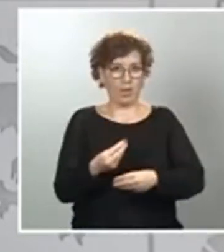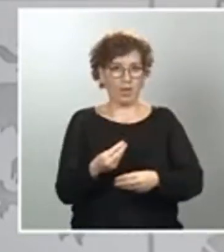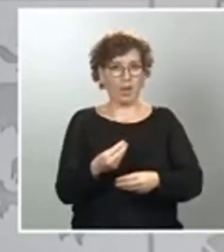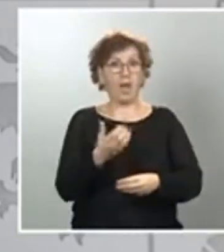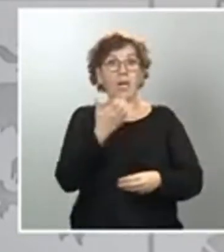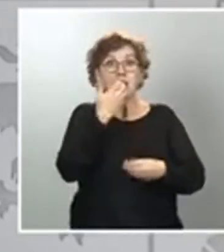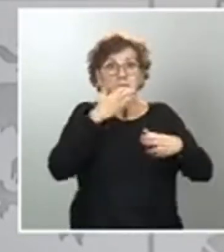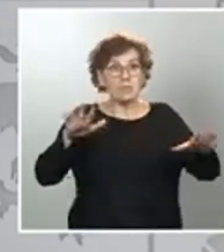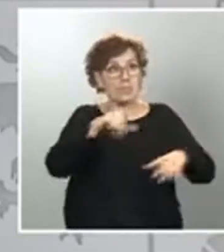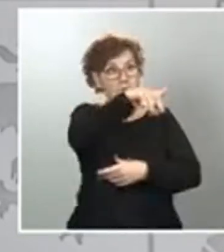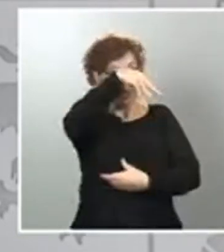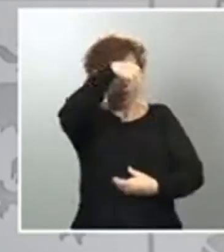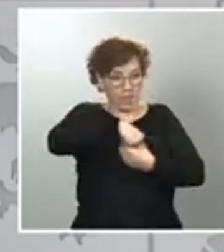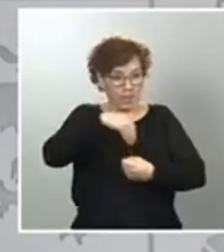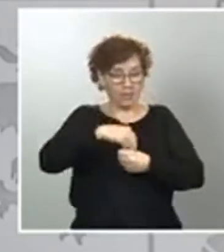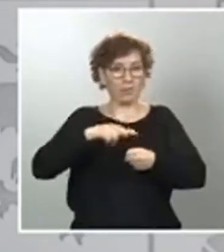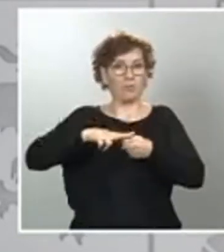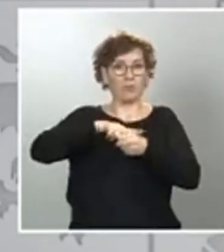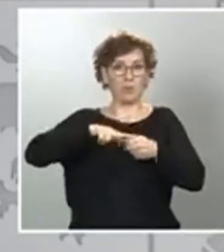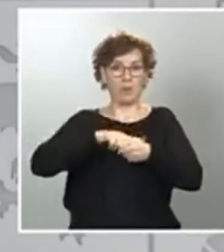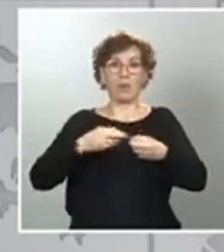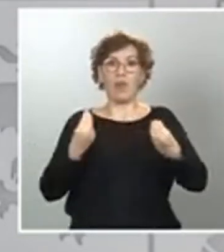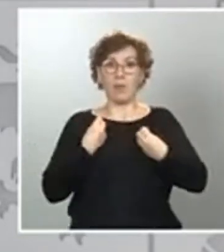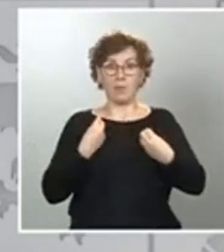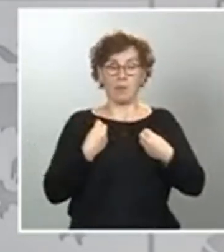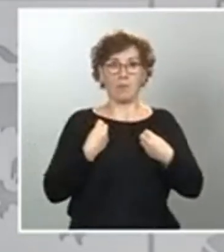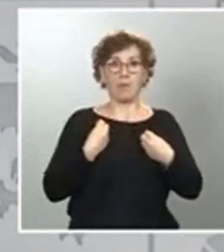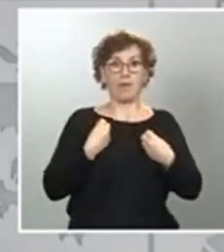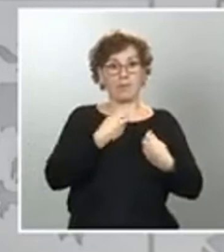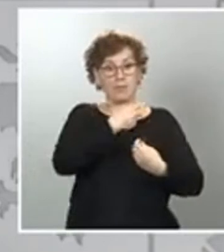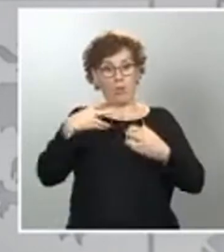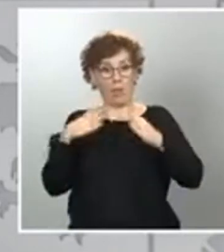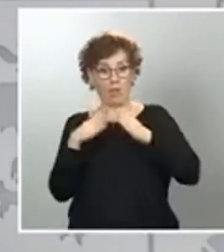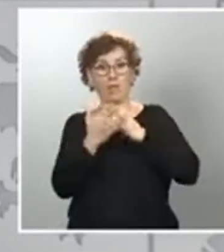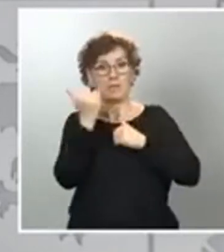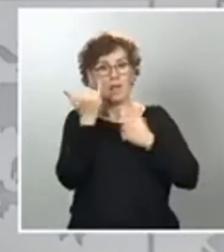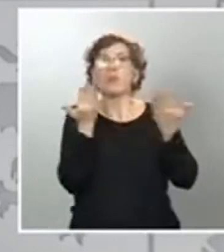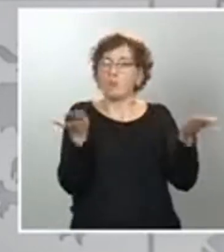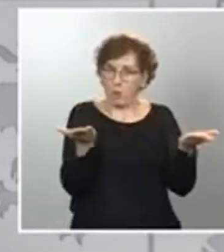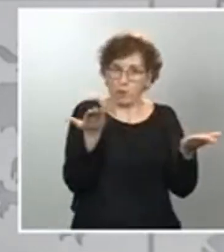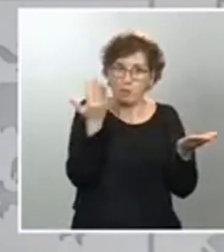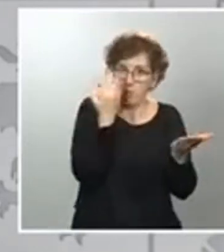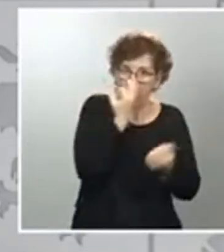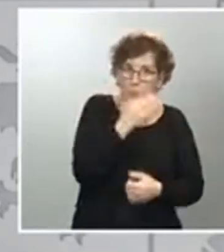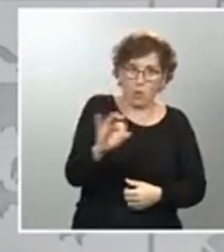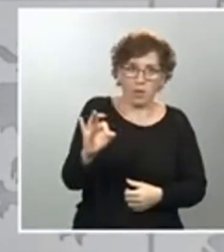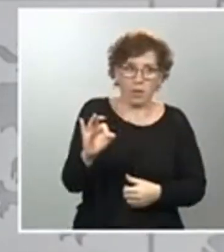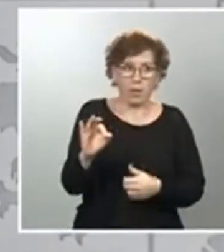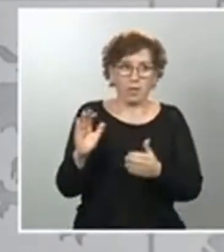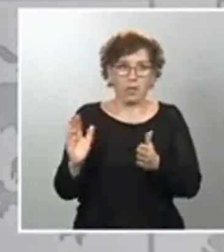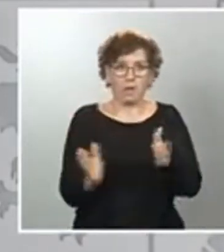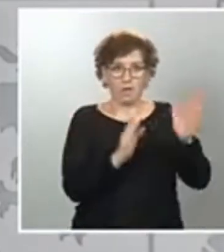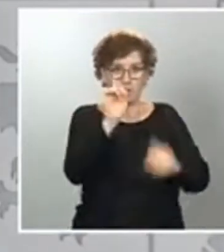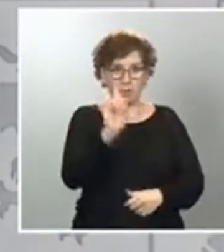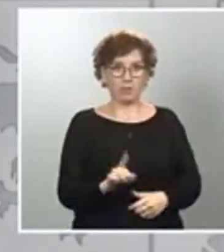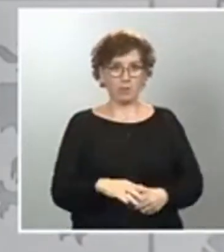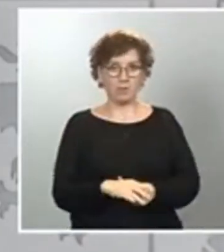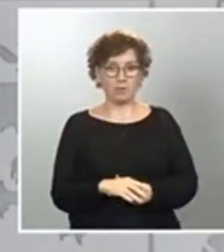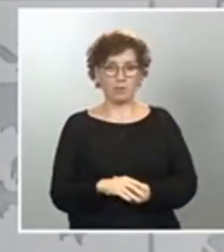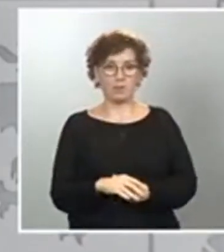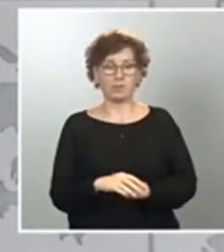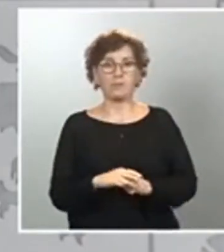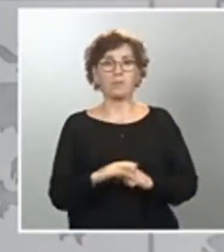la que vive, entonces sí lo podrá hacer. Lo podrá hacer desde la fase 1. Pero